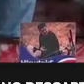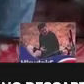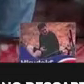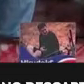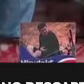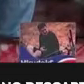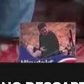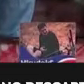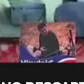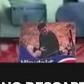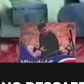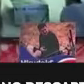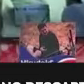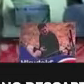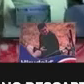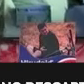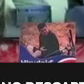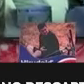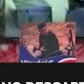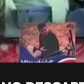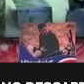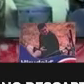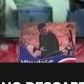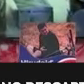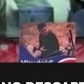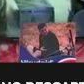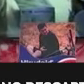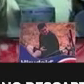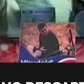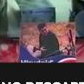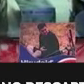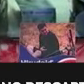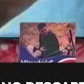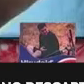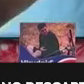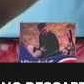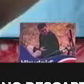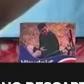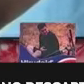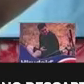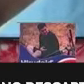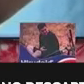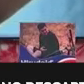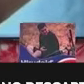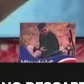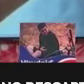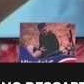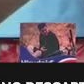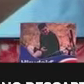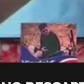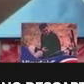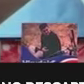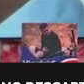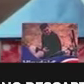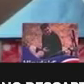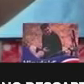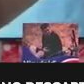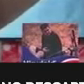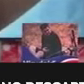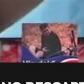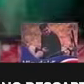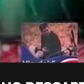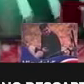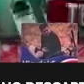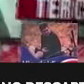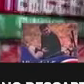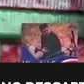Bueno, en el canal que nadie ve, nosotros informamos sobre los hechos ciertos y después